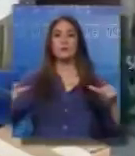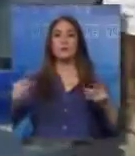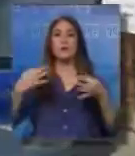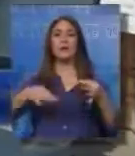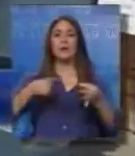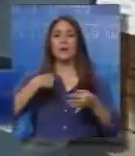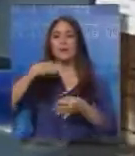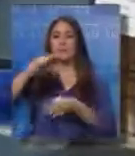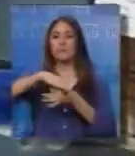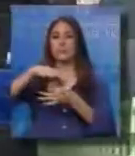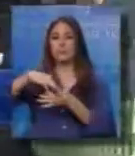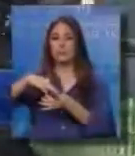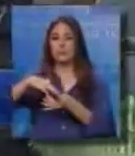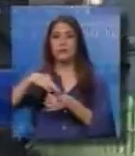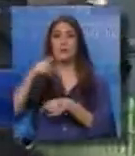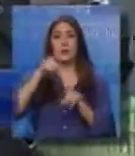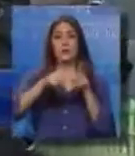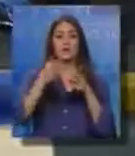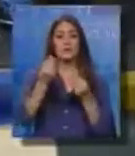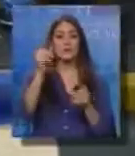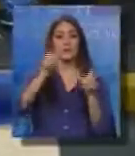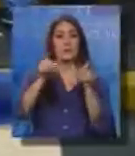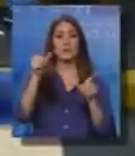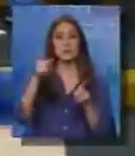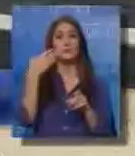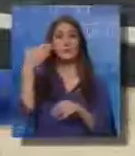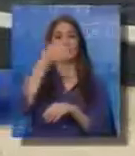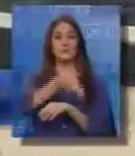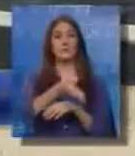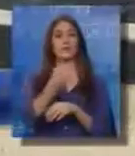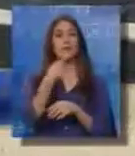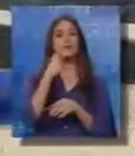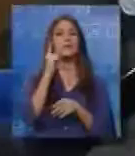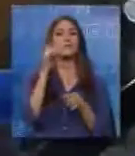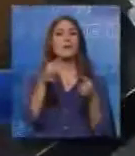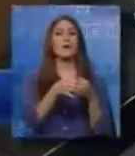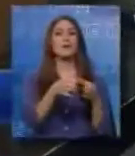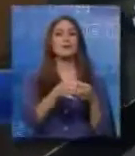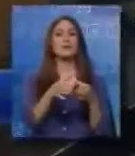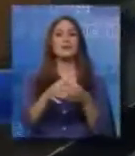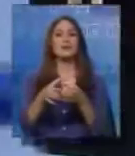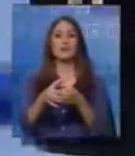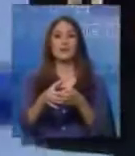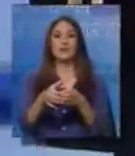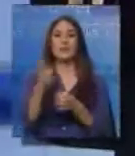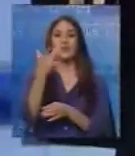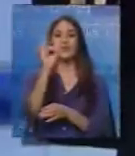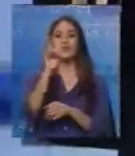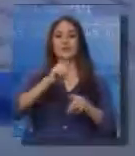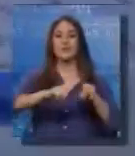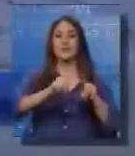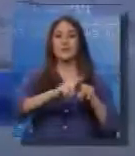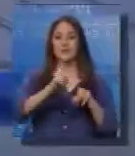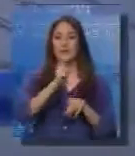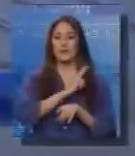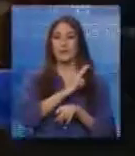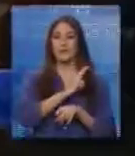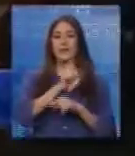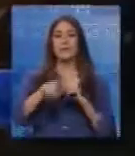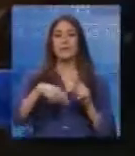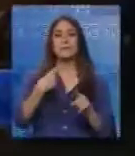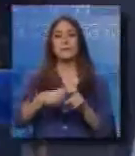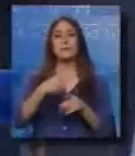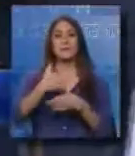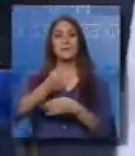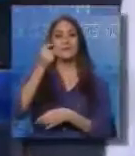de 50.000 alumnos estaban aptos para escoger a los presidentes de las asociaciones, escuelas de las 18 facultades y de la Federación del Guayas.